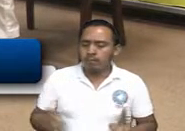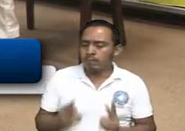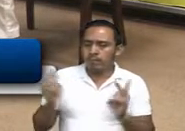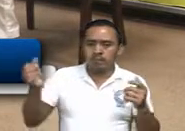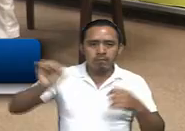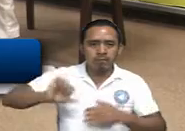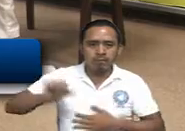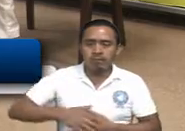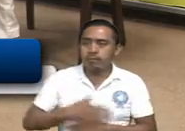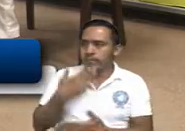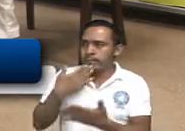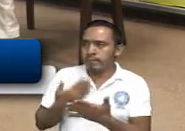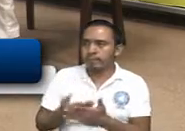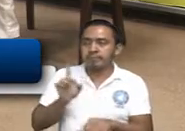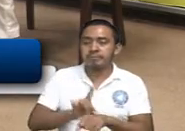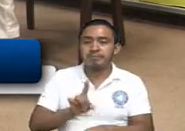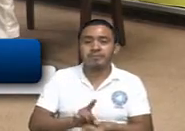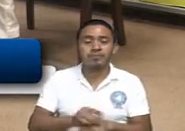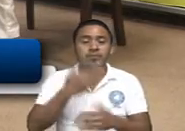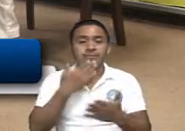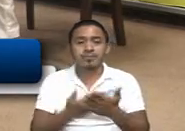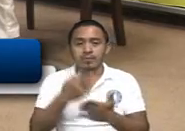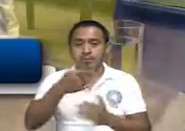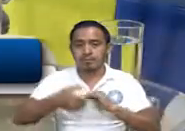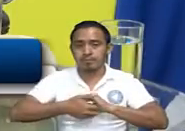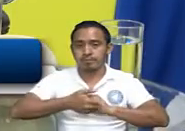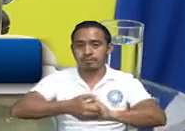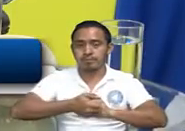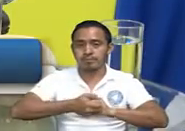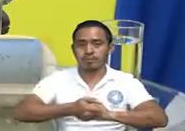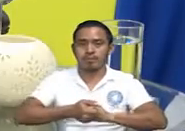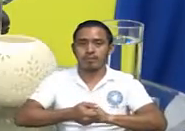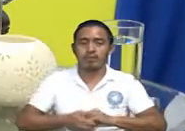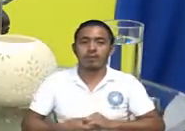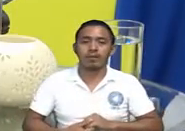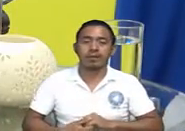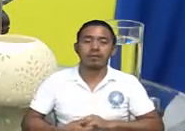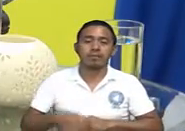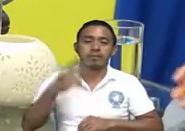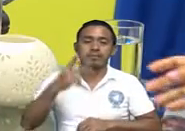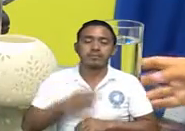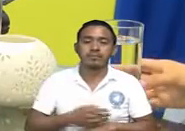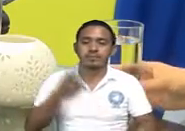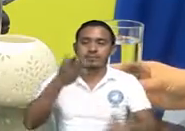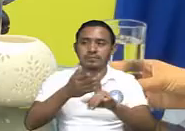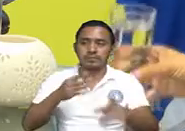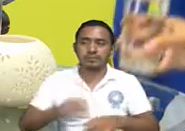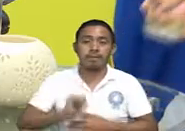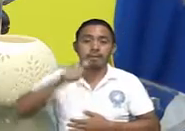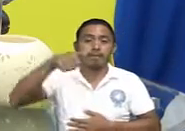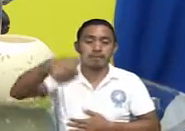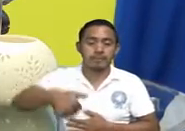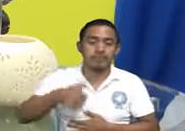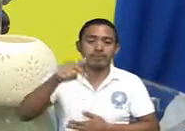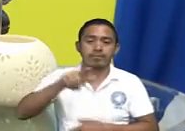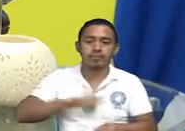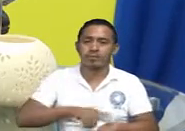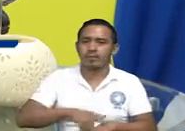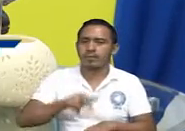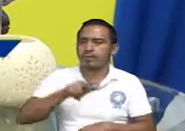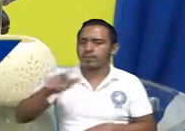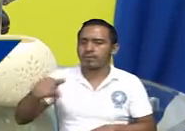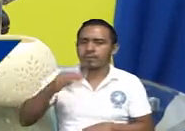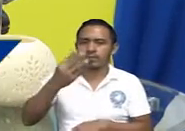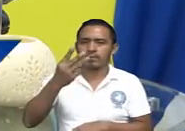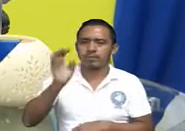nada. Le agradecemos, doctora, le agradecemos también a usted, amigos televidentes, su fiel sintonía. Le esperamos el día de mañana a esta misma